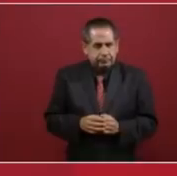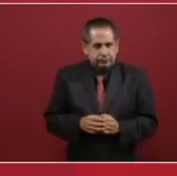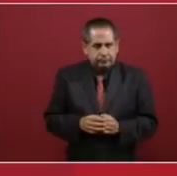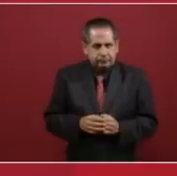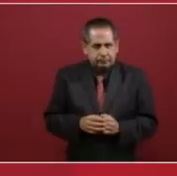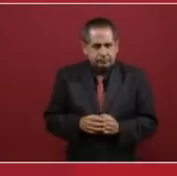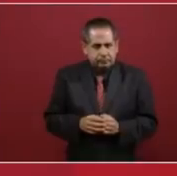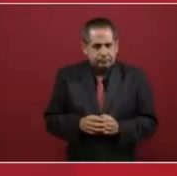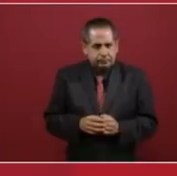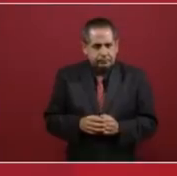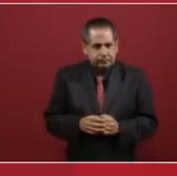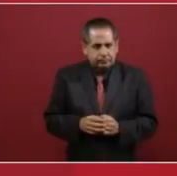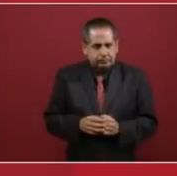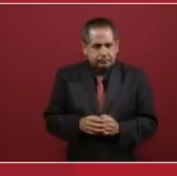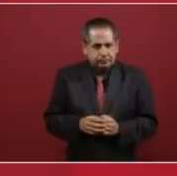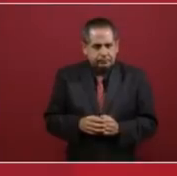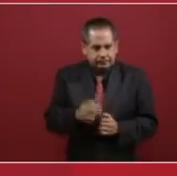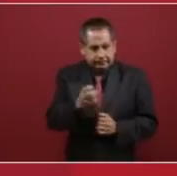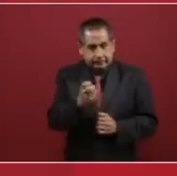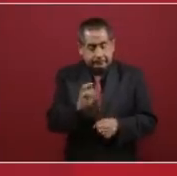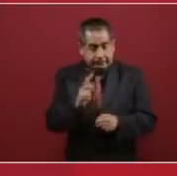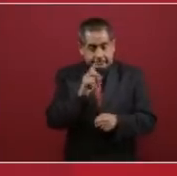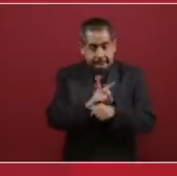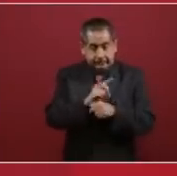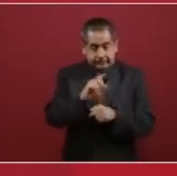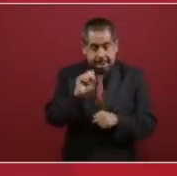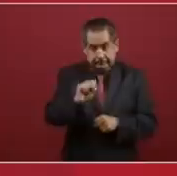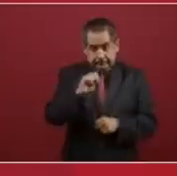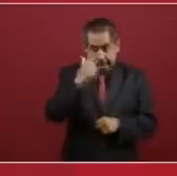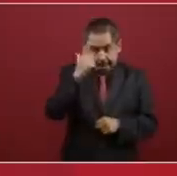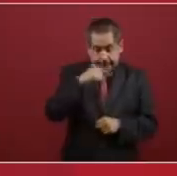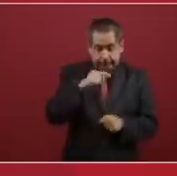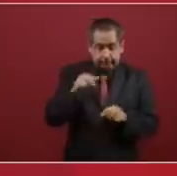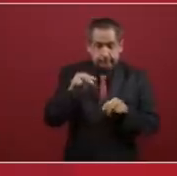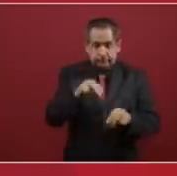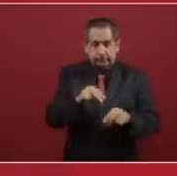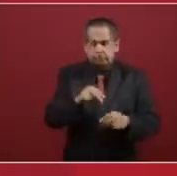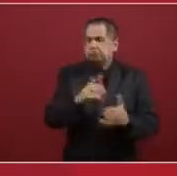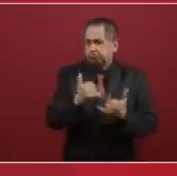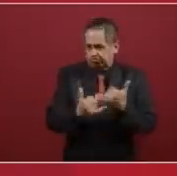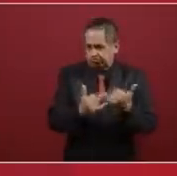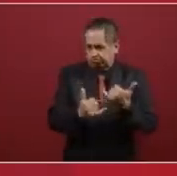ese día va a haber un juego